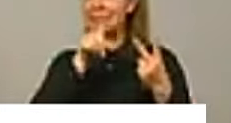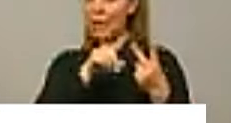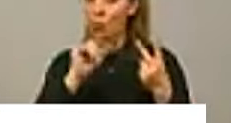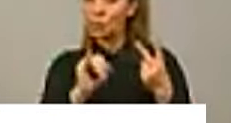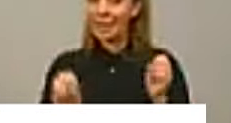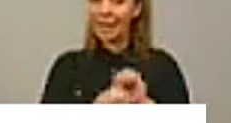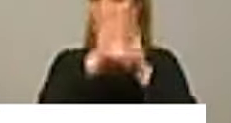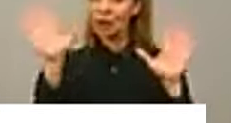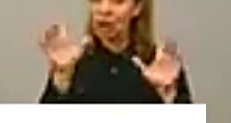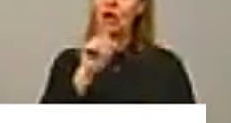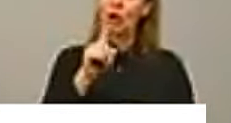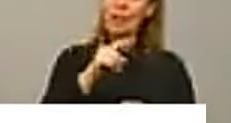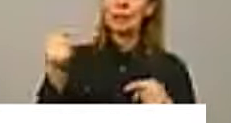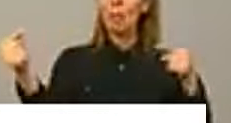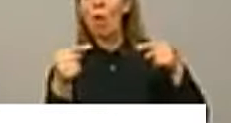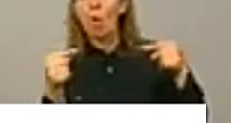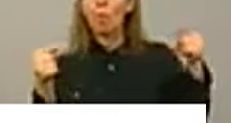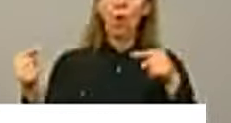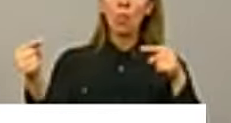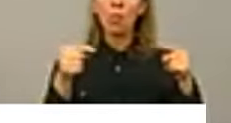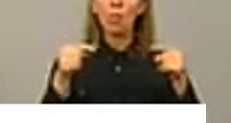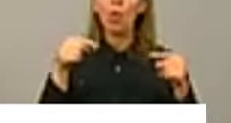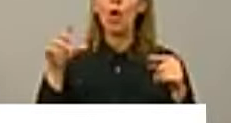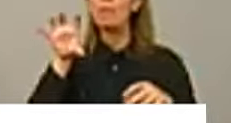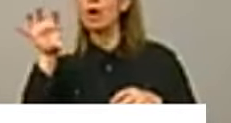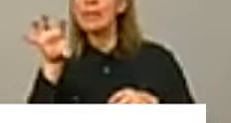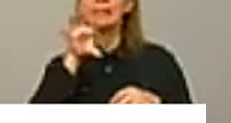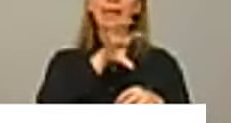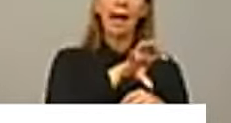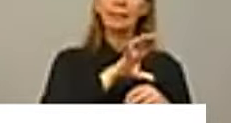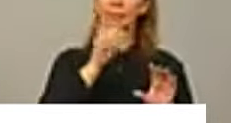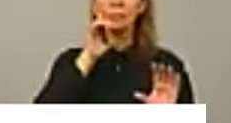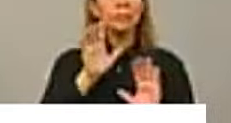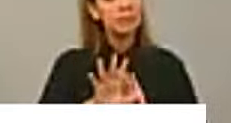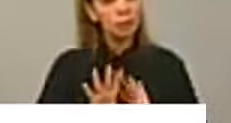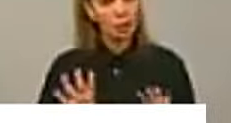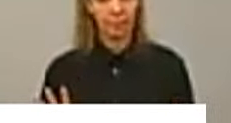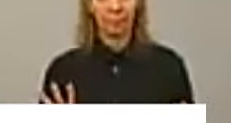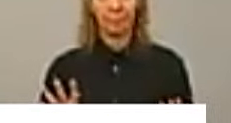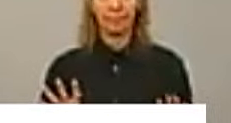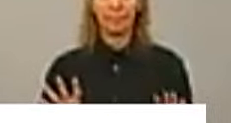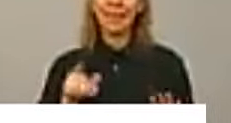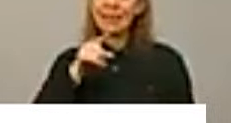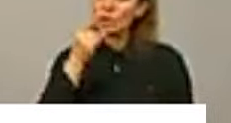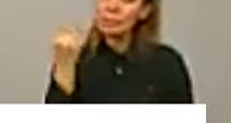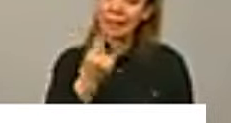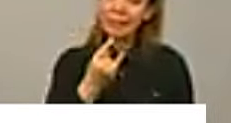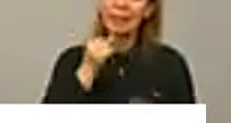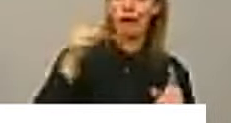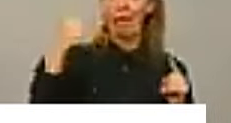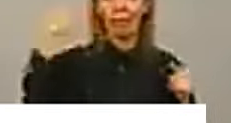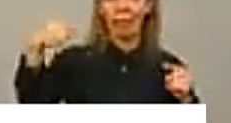entre provincias. A mí me parece no solo trivializarlo, banalizarlo, sino que es absolutamente mentira, no es